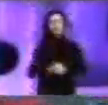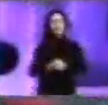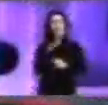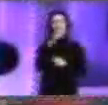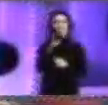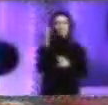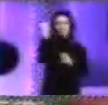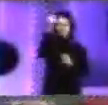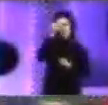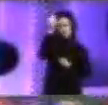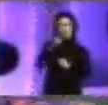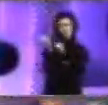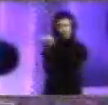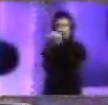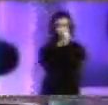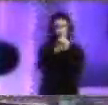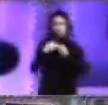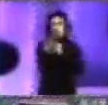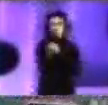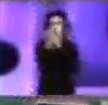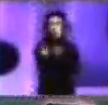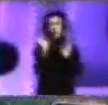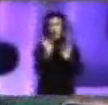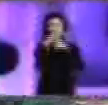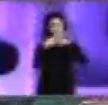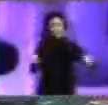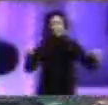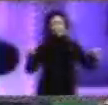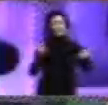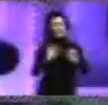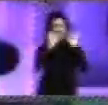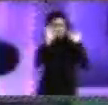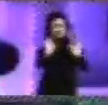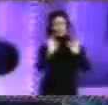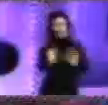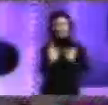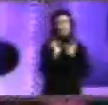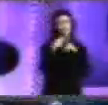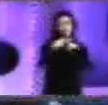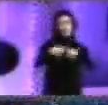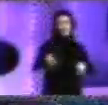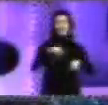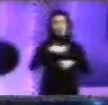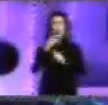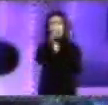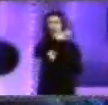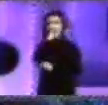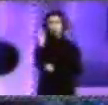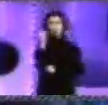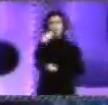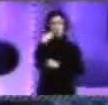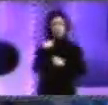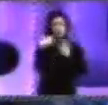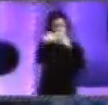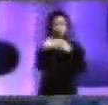Porque pienso de un modo diferente y lucho por la suerte.